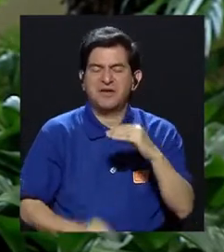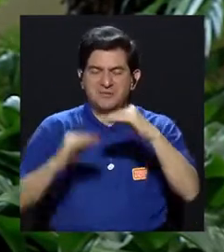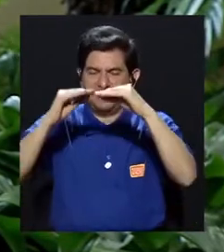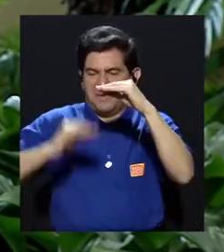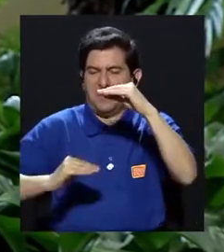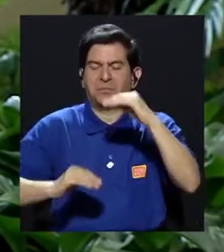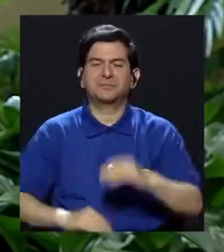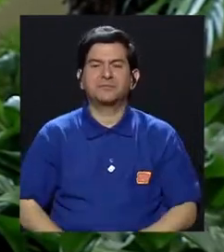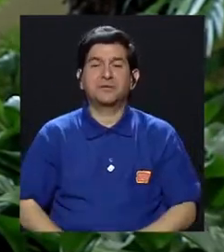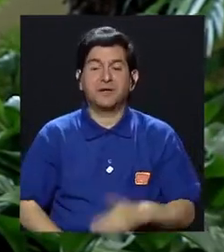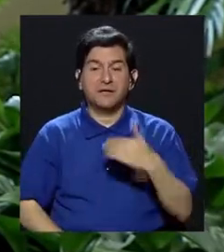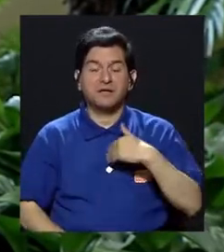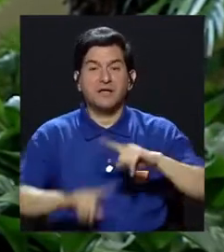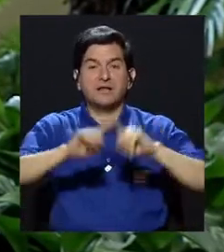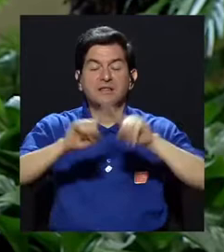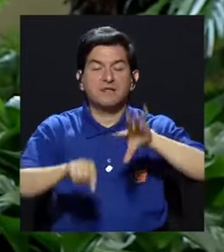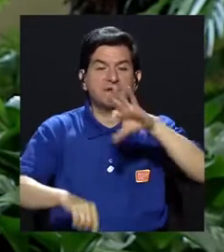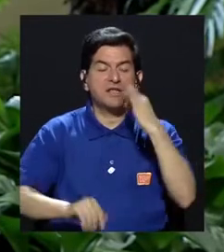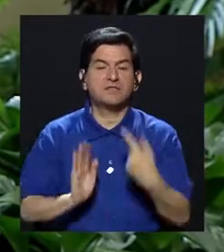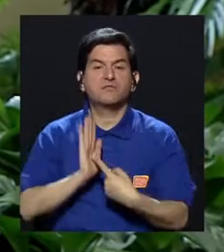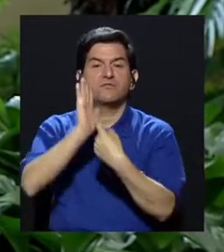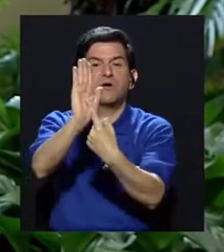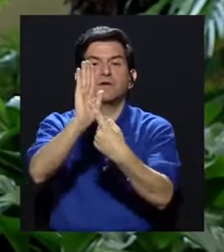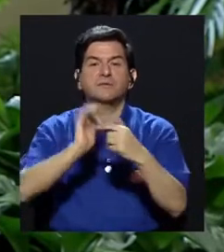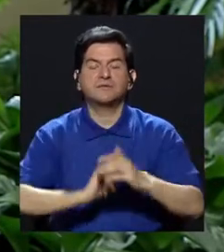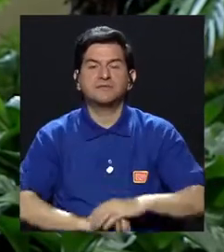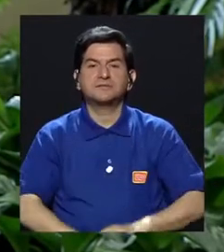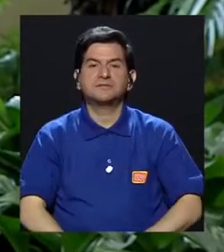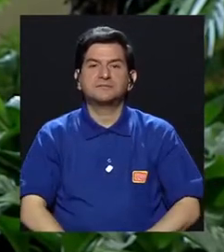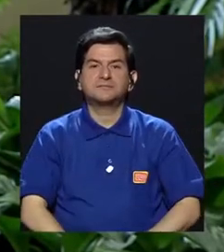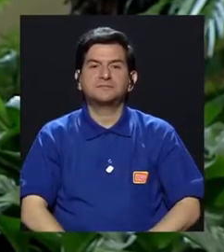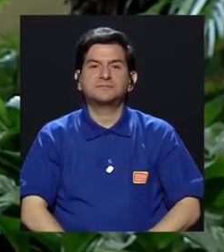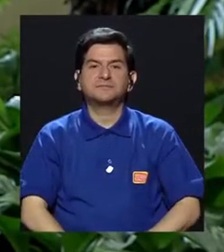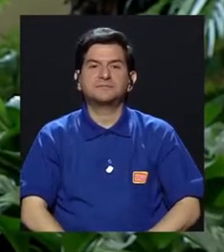mujeres, que tiene muchas maneras de manifestación, ¿verdad?